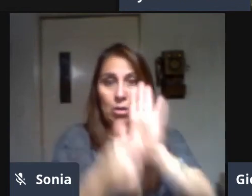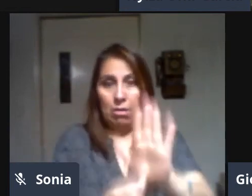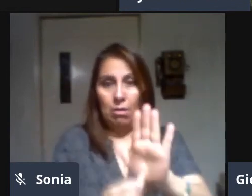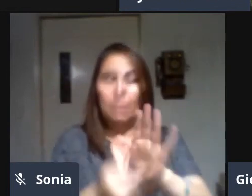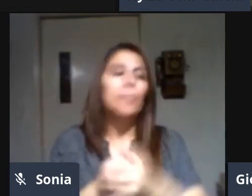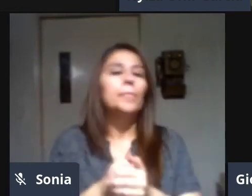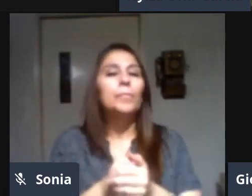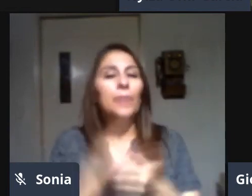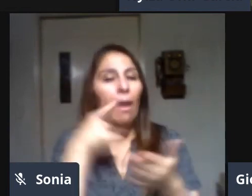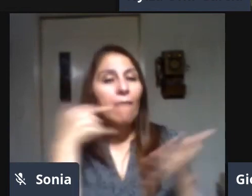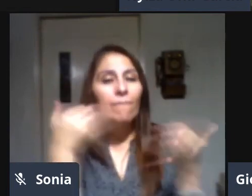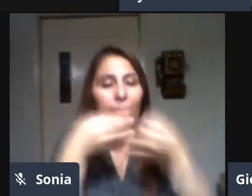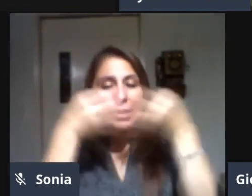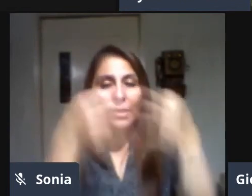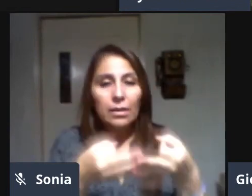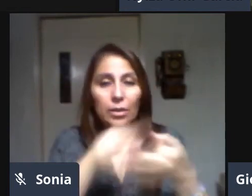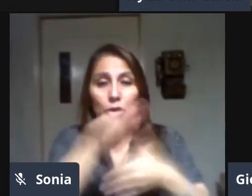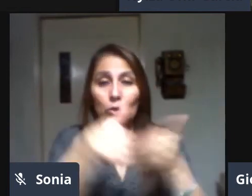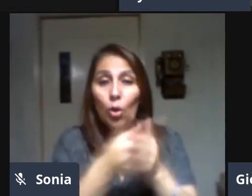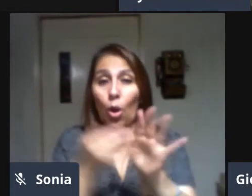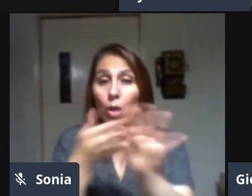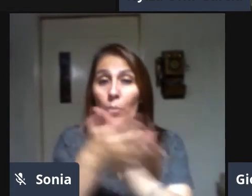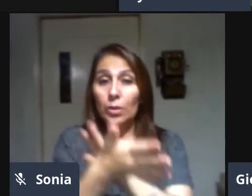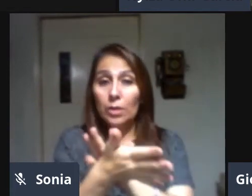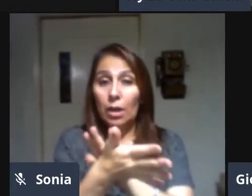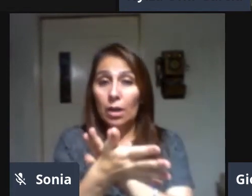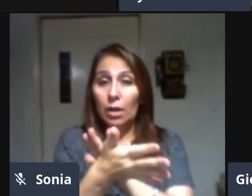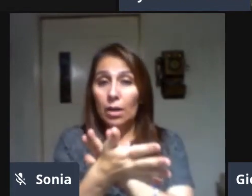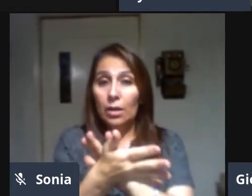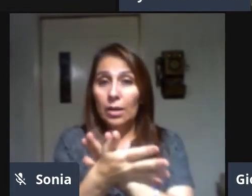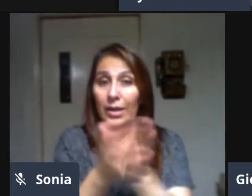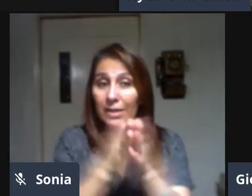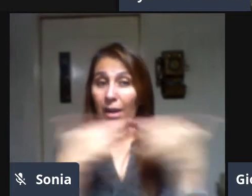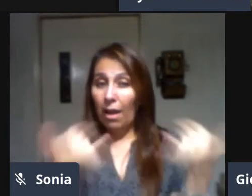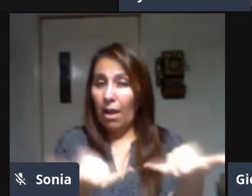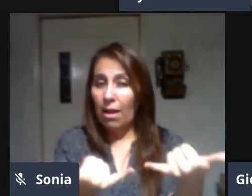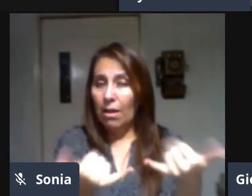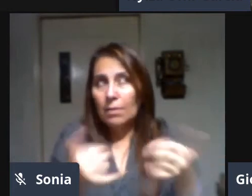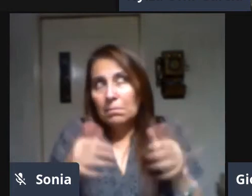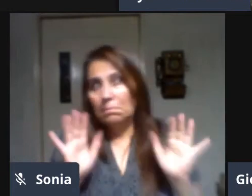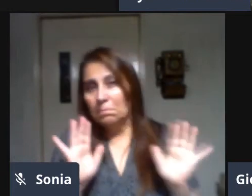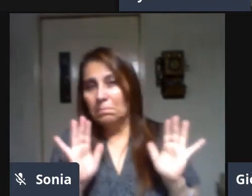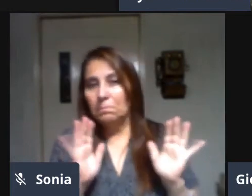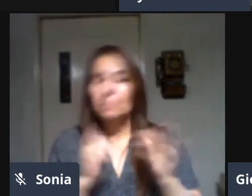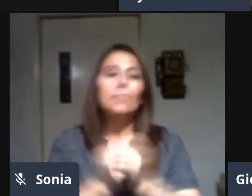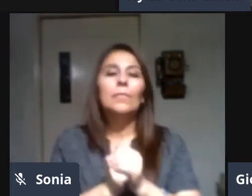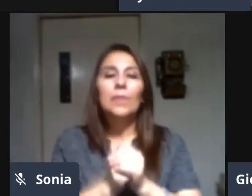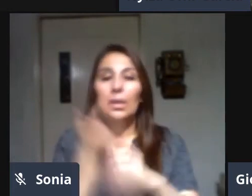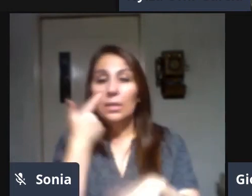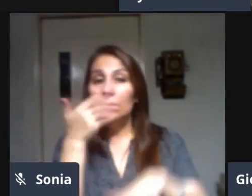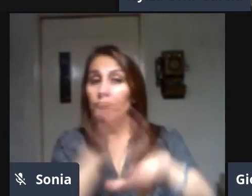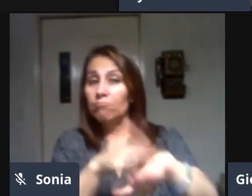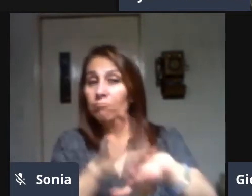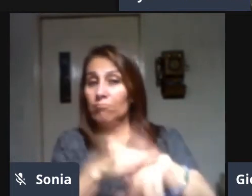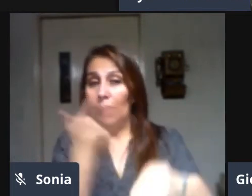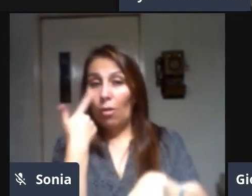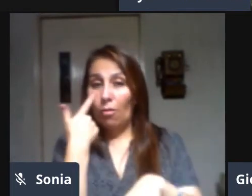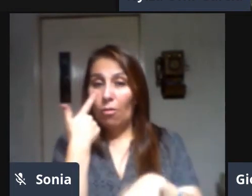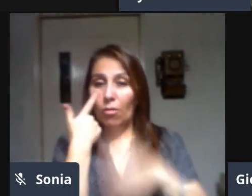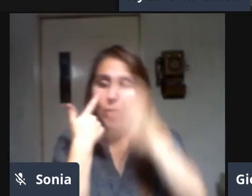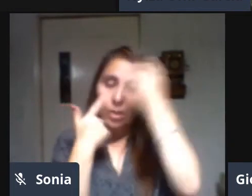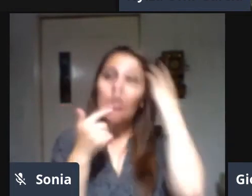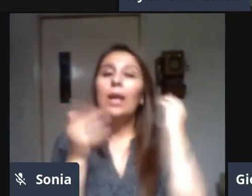donde efectivamente no todo lo que se dice efectivamente puede ser real entonces como ese llamado